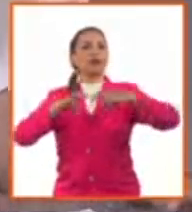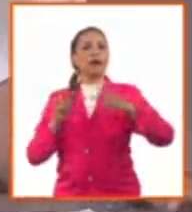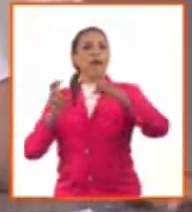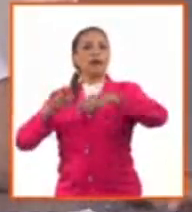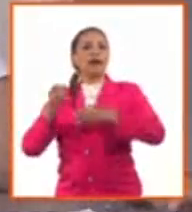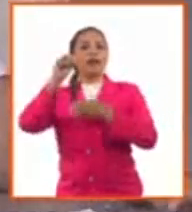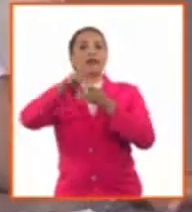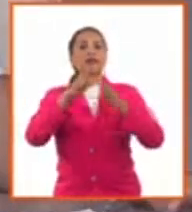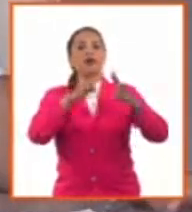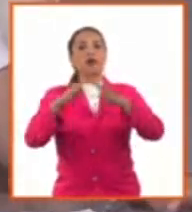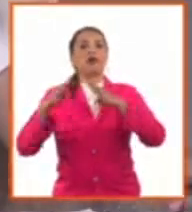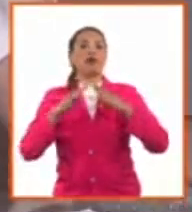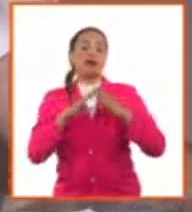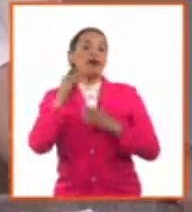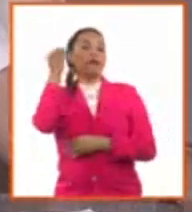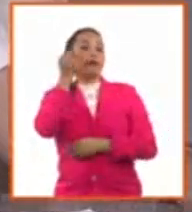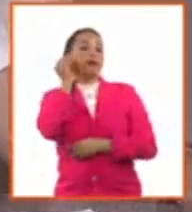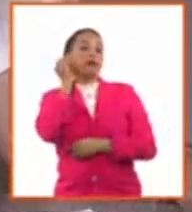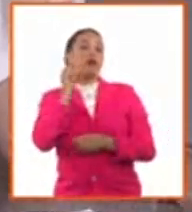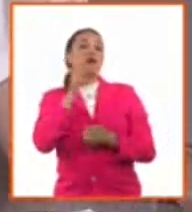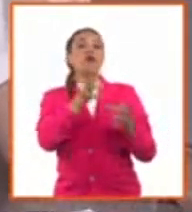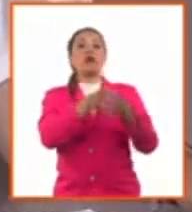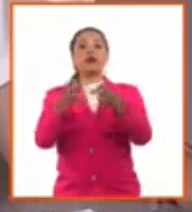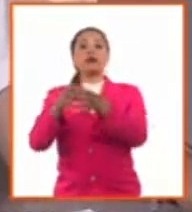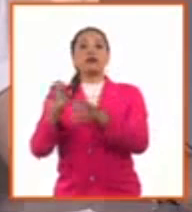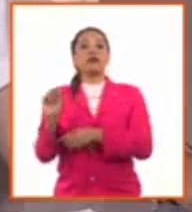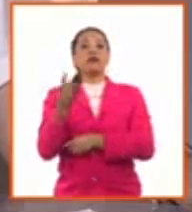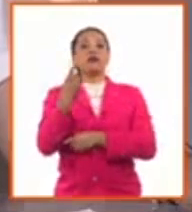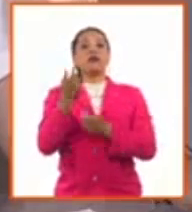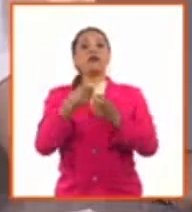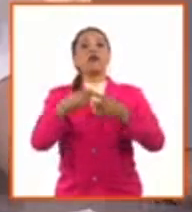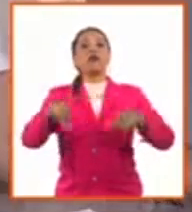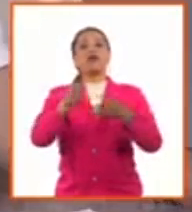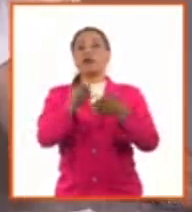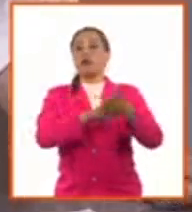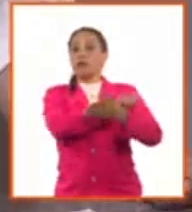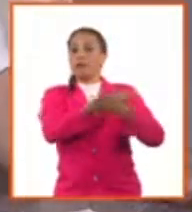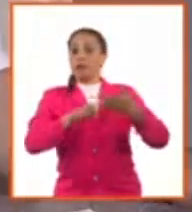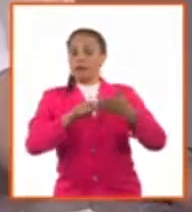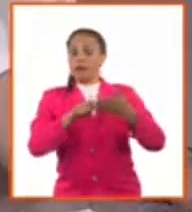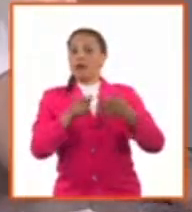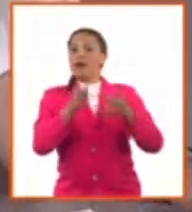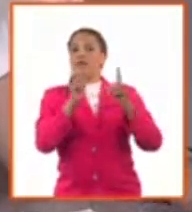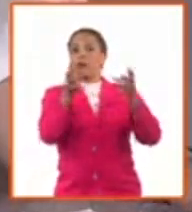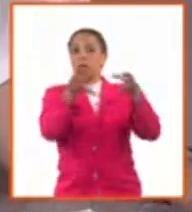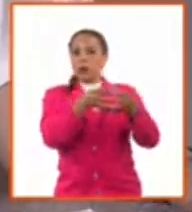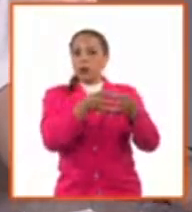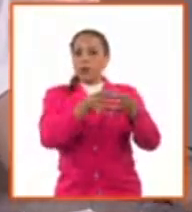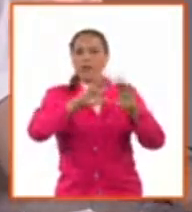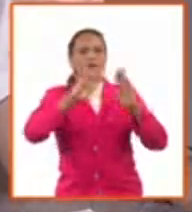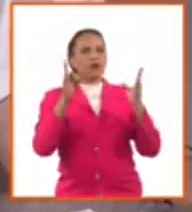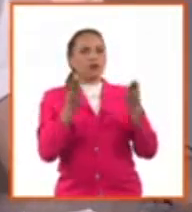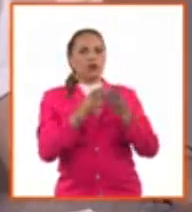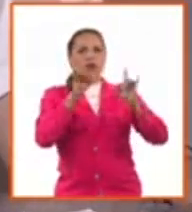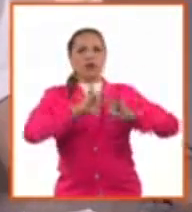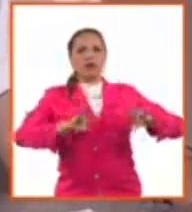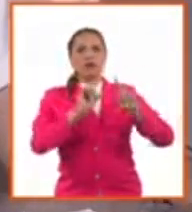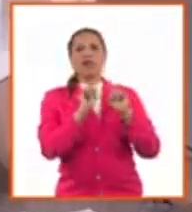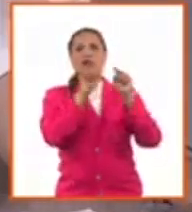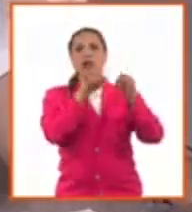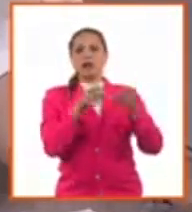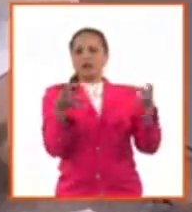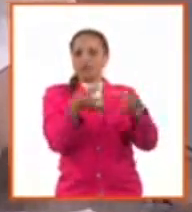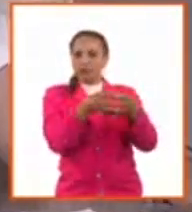nuestras comunidades. Pensamos organizarnos primero por consejos populares, donde puedan reunirse en primer lugar todos los estudiantes universitarios